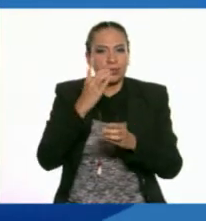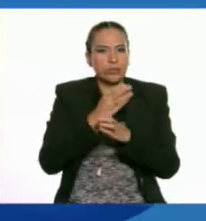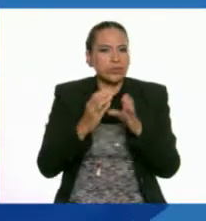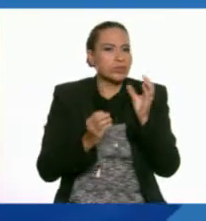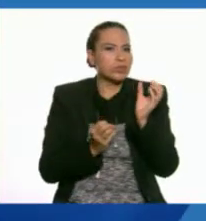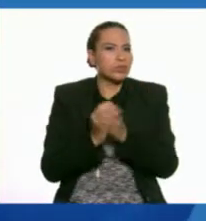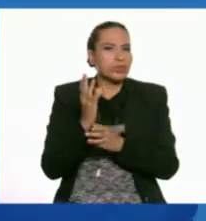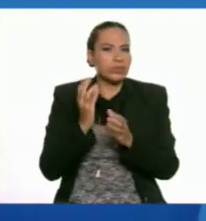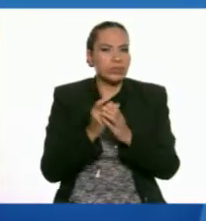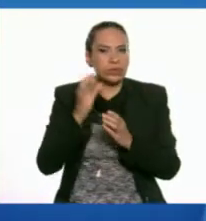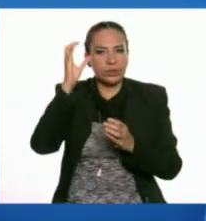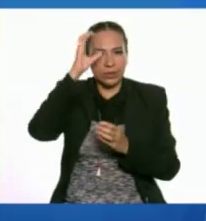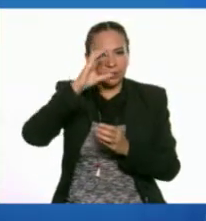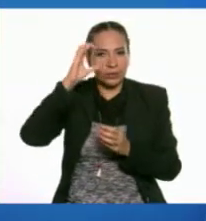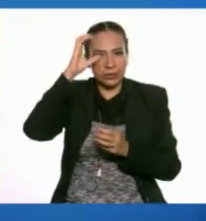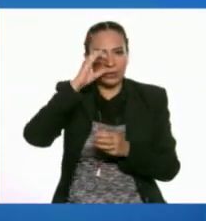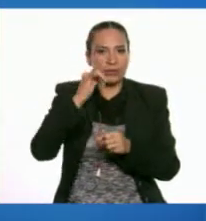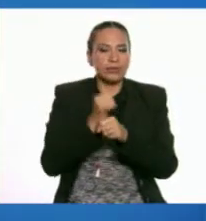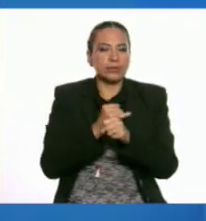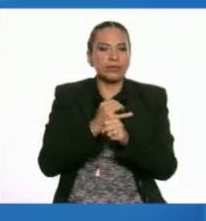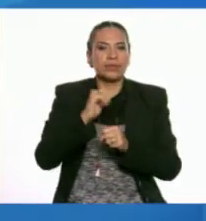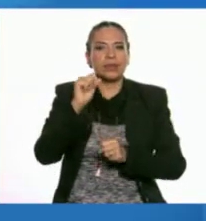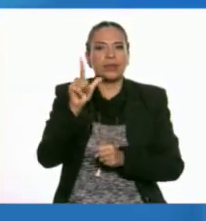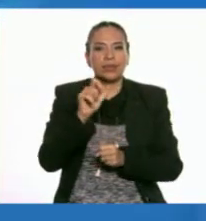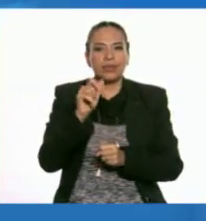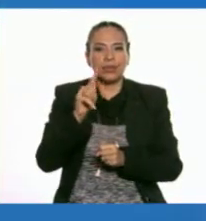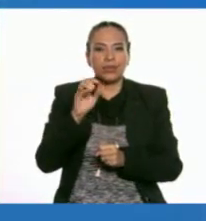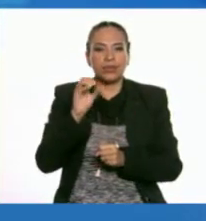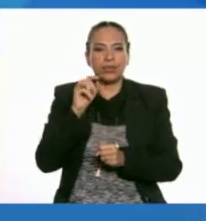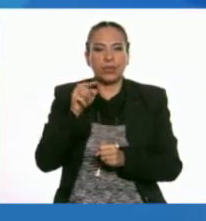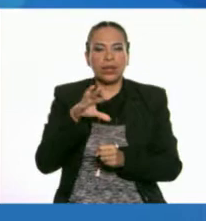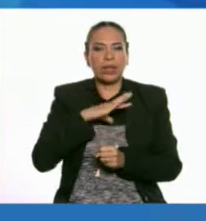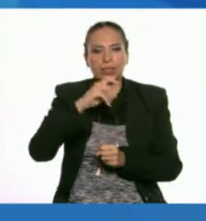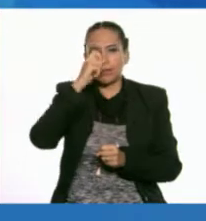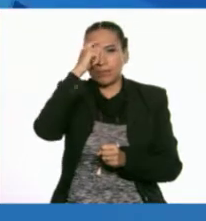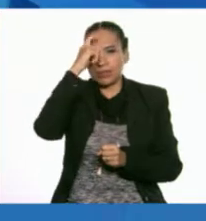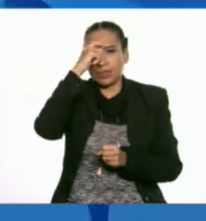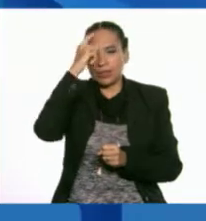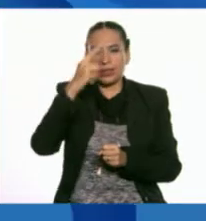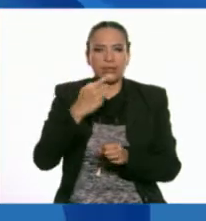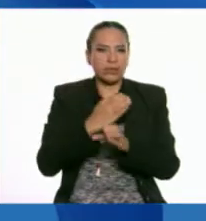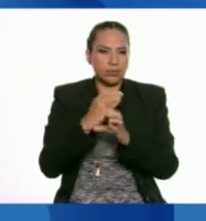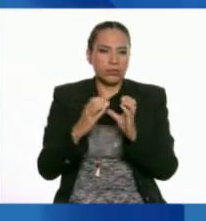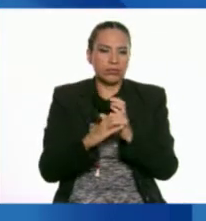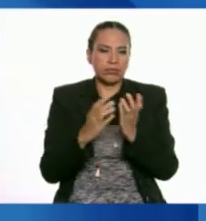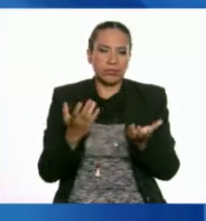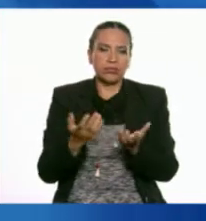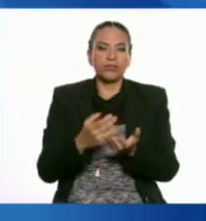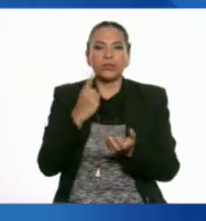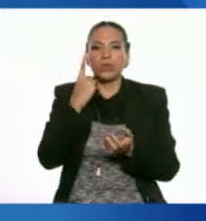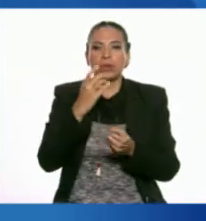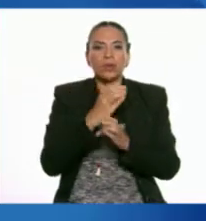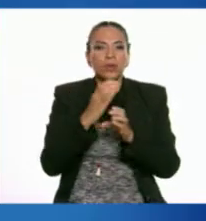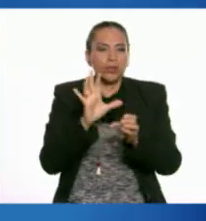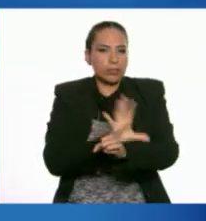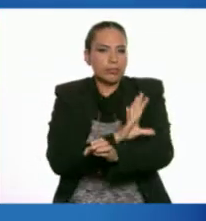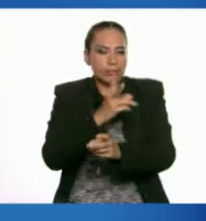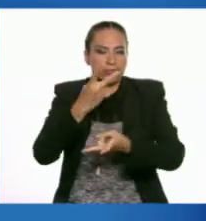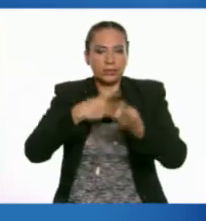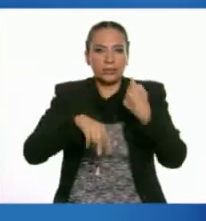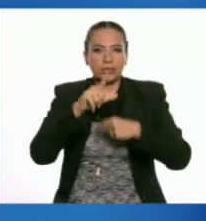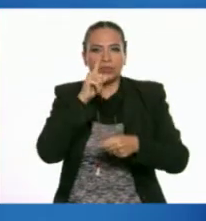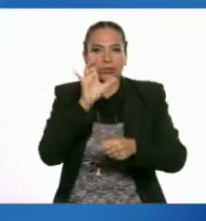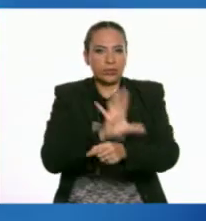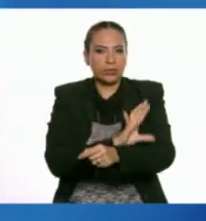nuevo que el científico italiano Alessandro Volta había inventado unos años antes. Un aparato que producía electricidad de